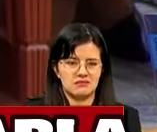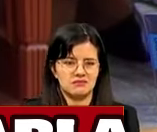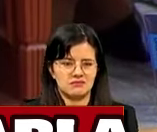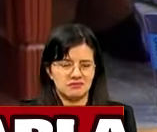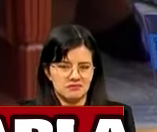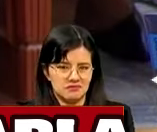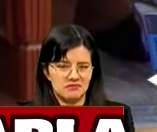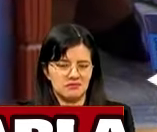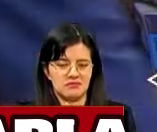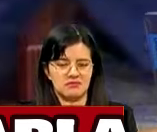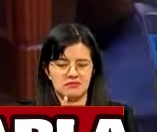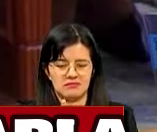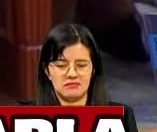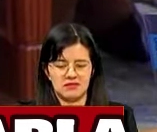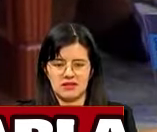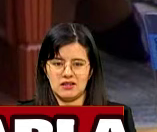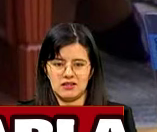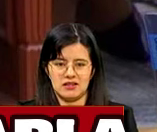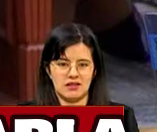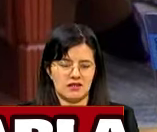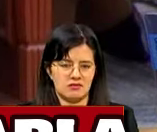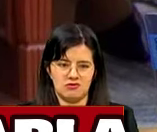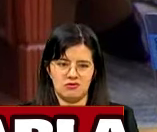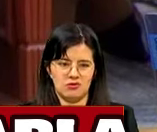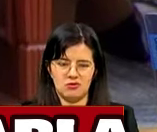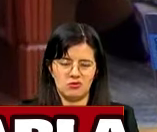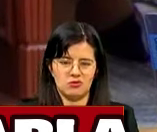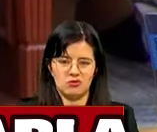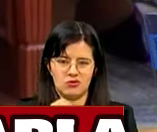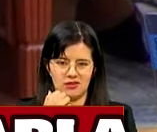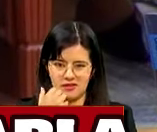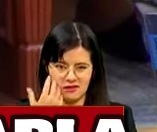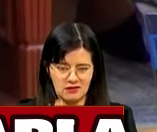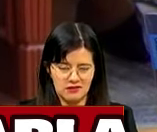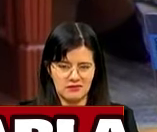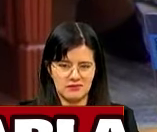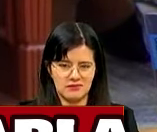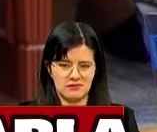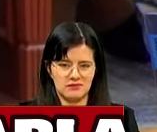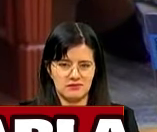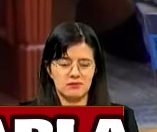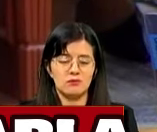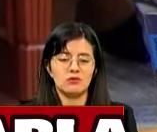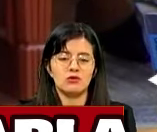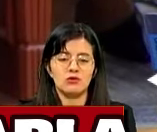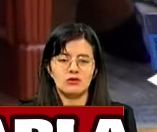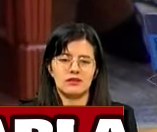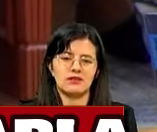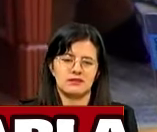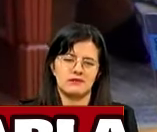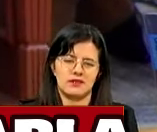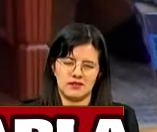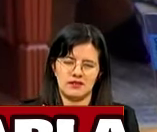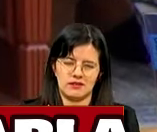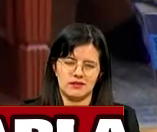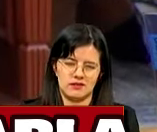autoadscribirse como precandidato a algún cargo, porque eran distintos